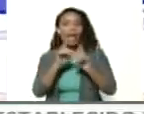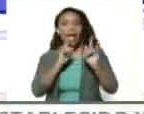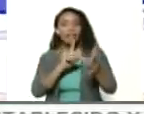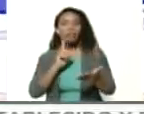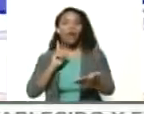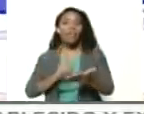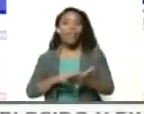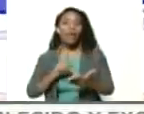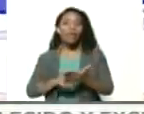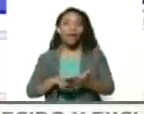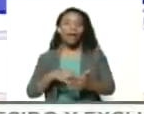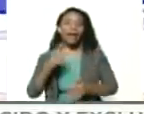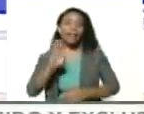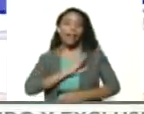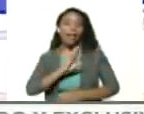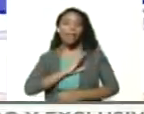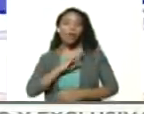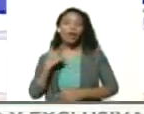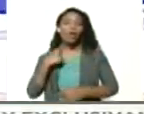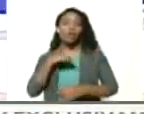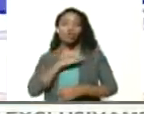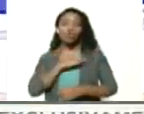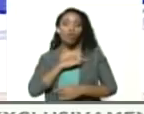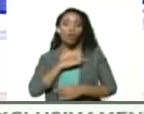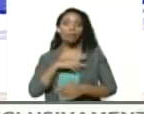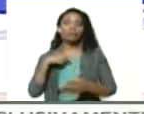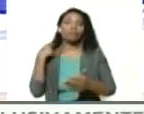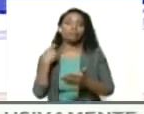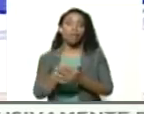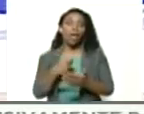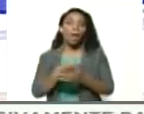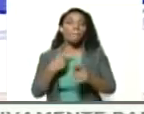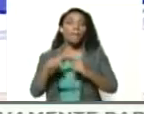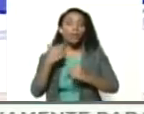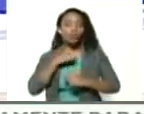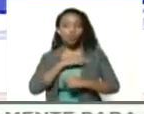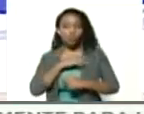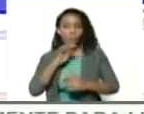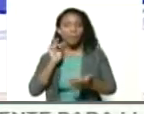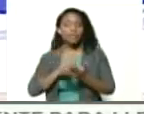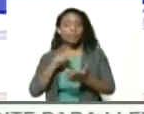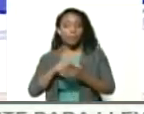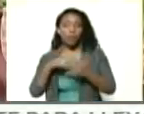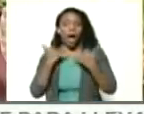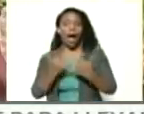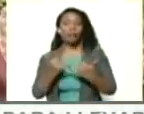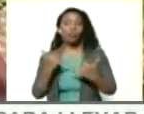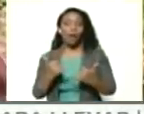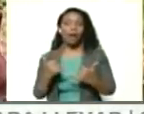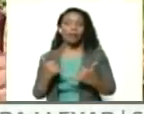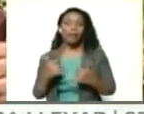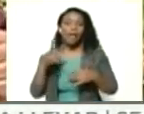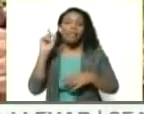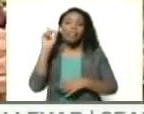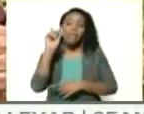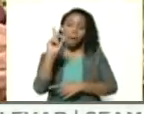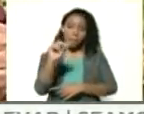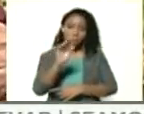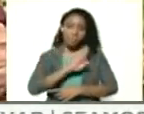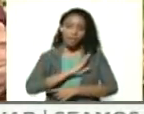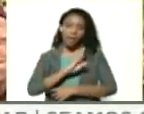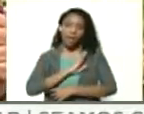que tenemos, que hemos ido pagando por pedazos, pero que está presente, Ernesto. Sí, presidente, y también tenemos,